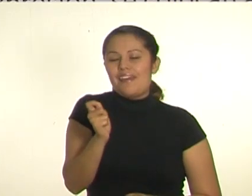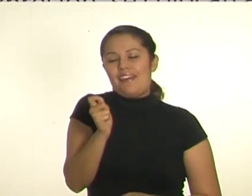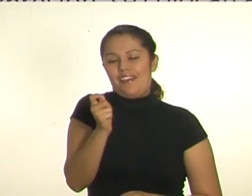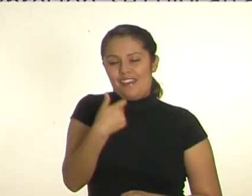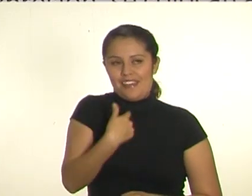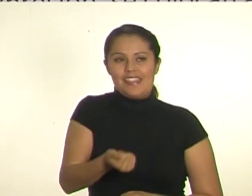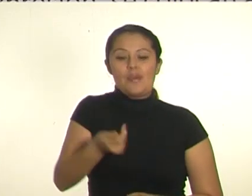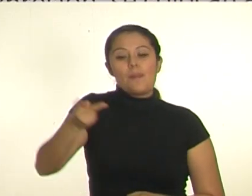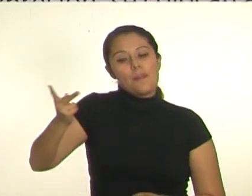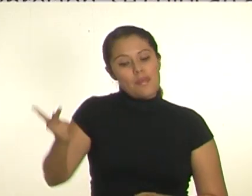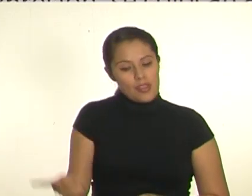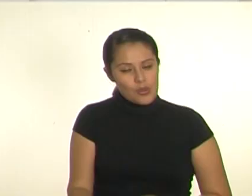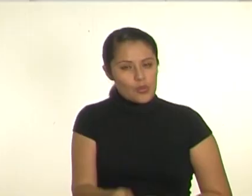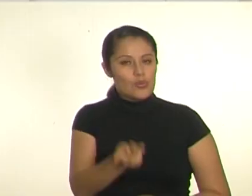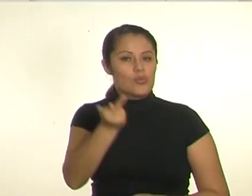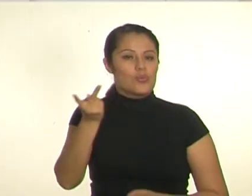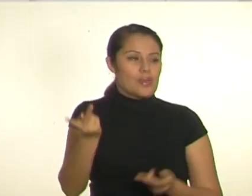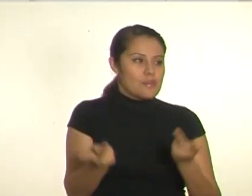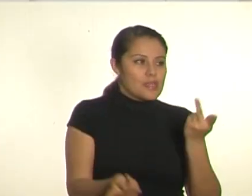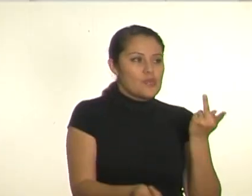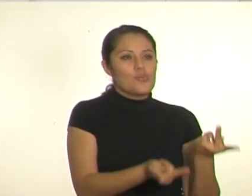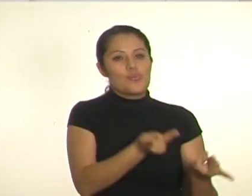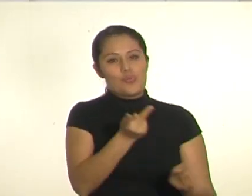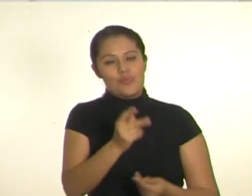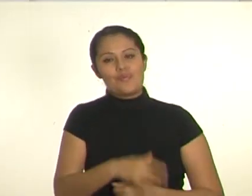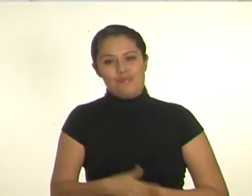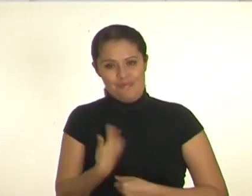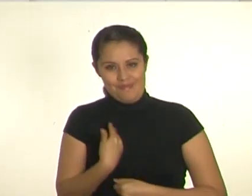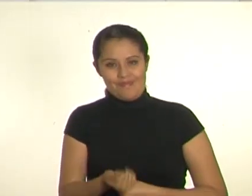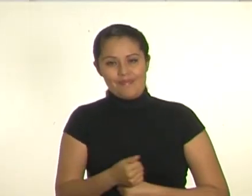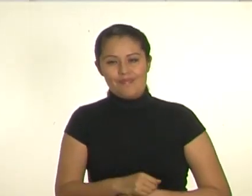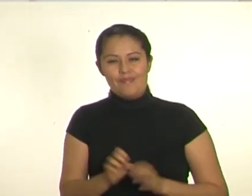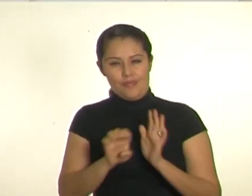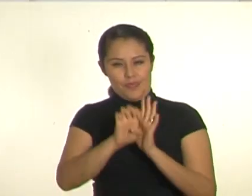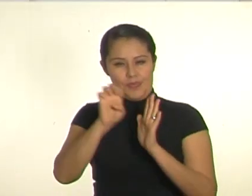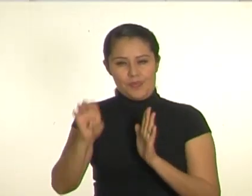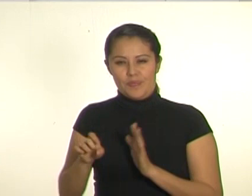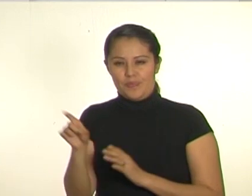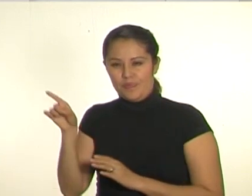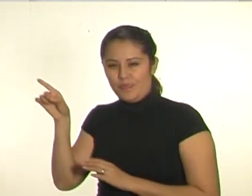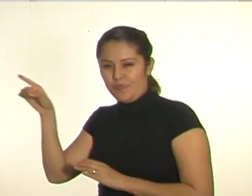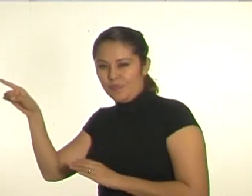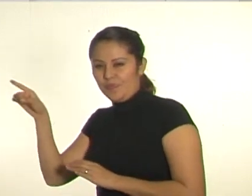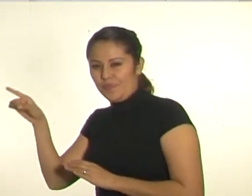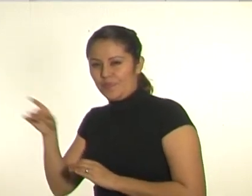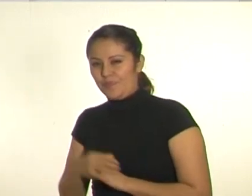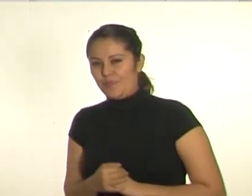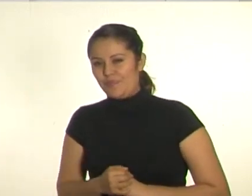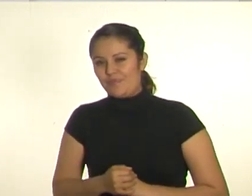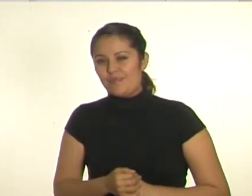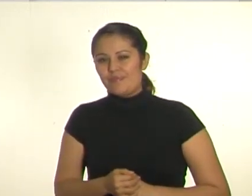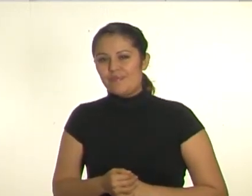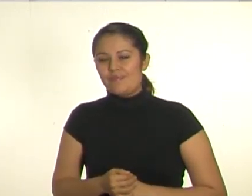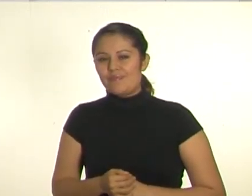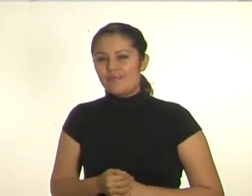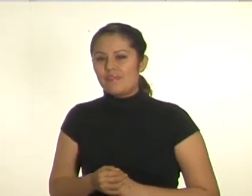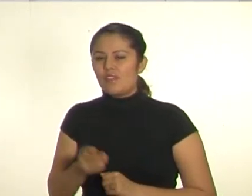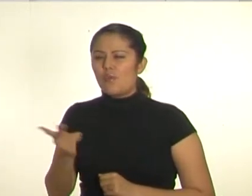una pregunta. Ahora bien, en el pizarrón tenemos esta